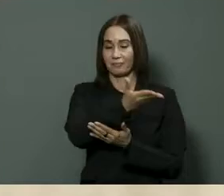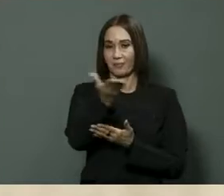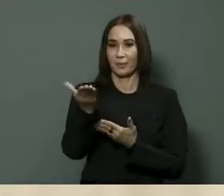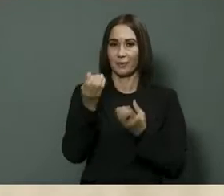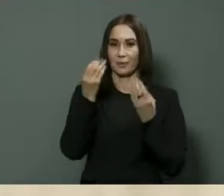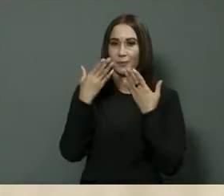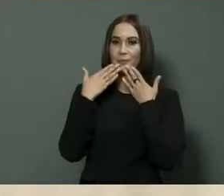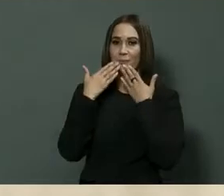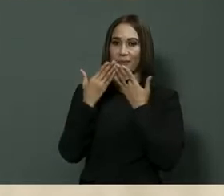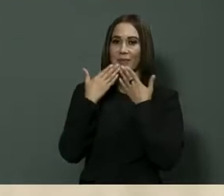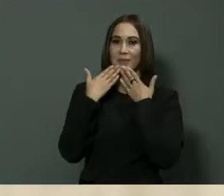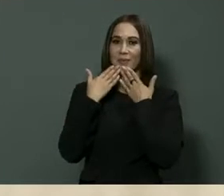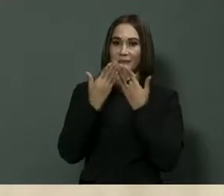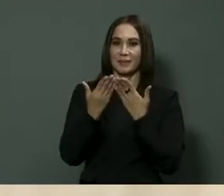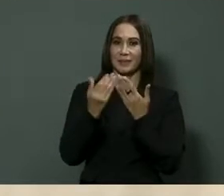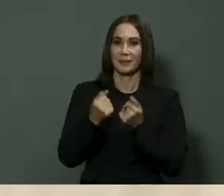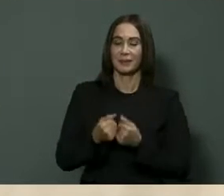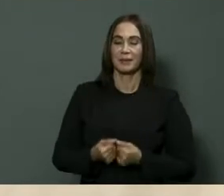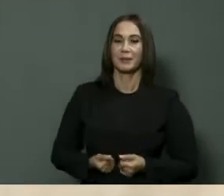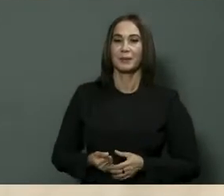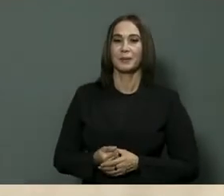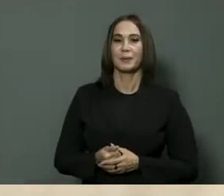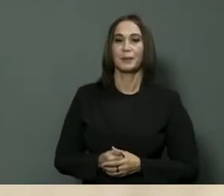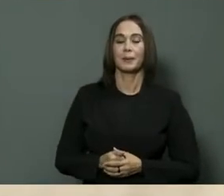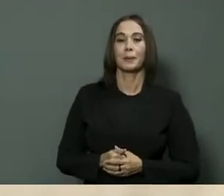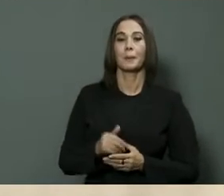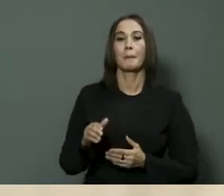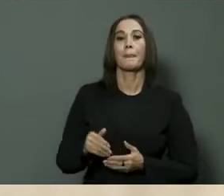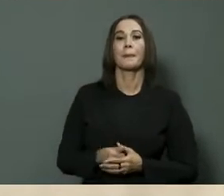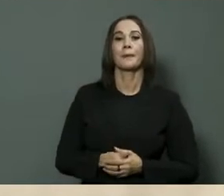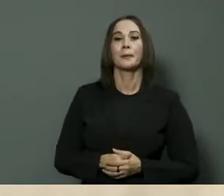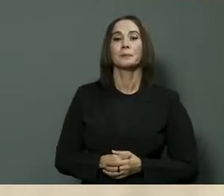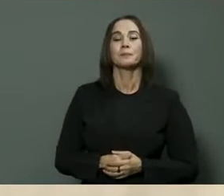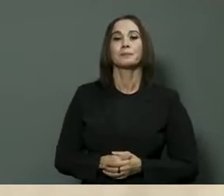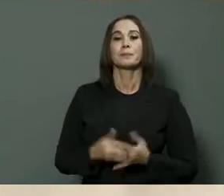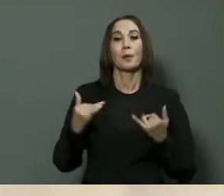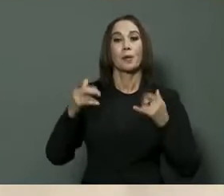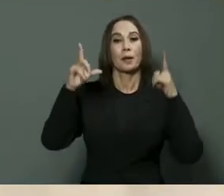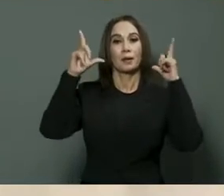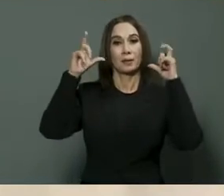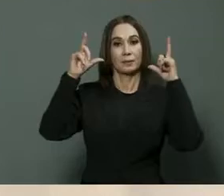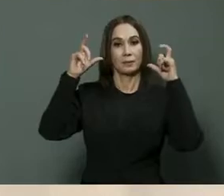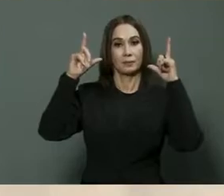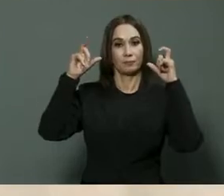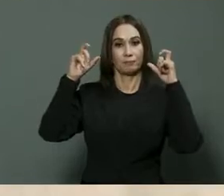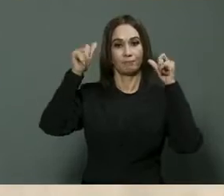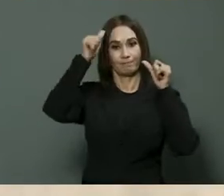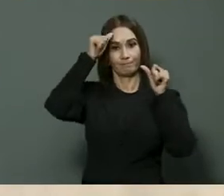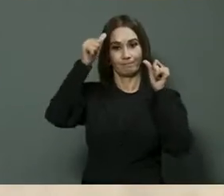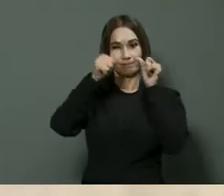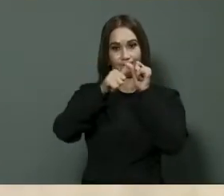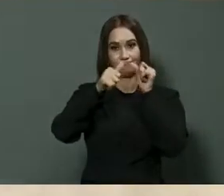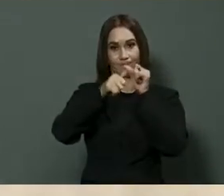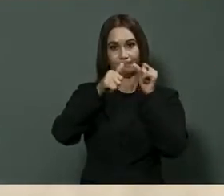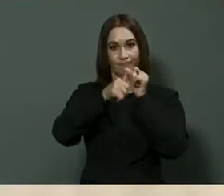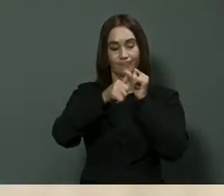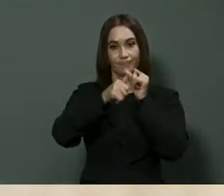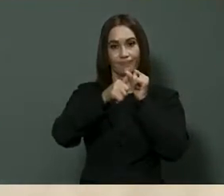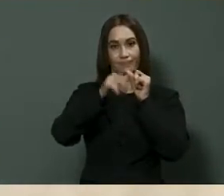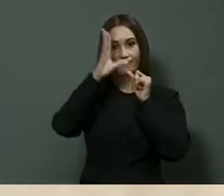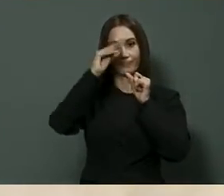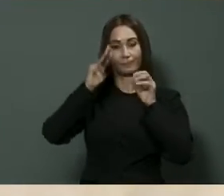ustedes. Muchísimas gracias. Van ahora a tomarse la foto para la historia.